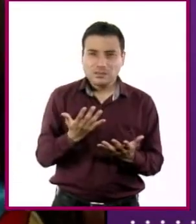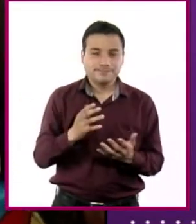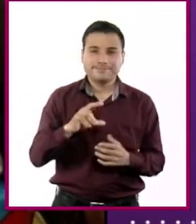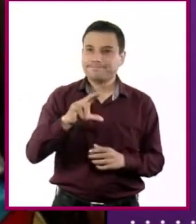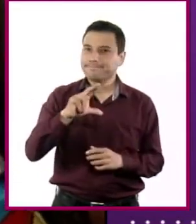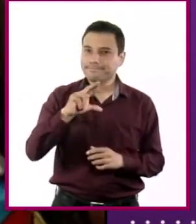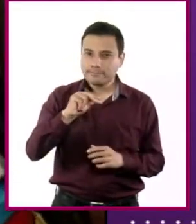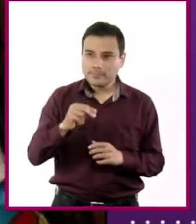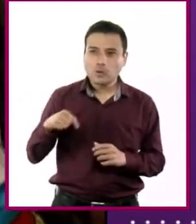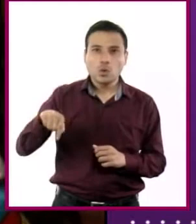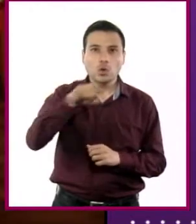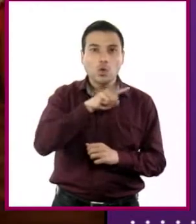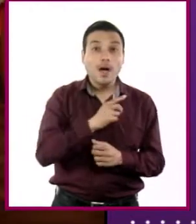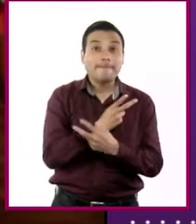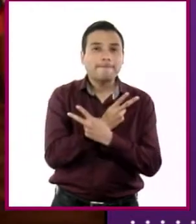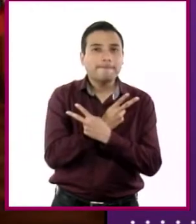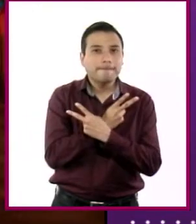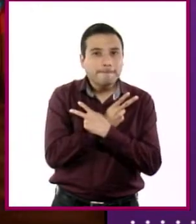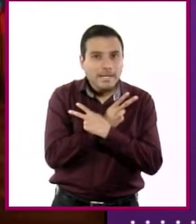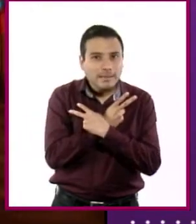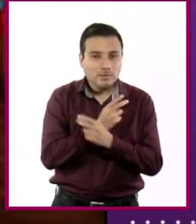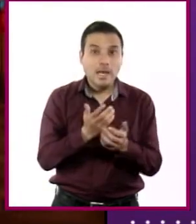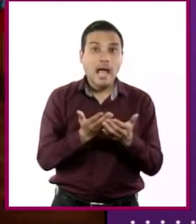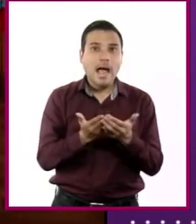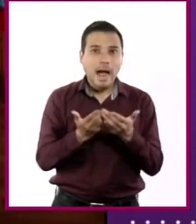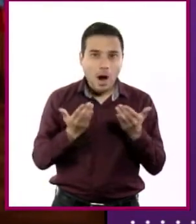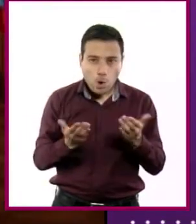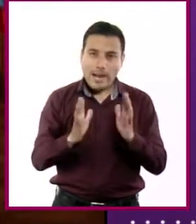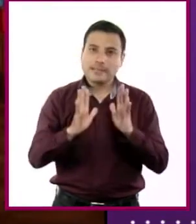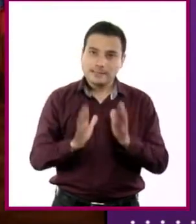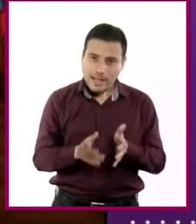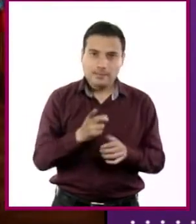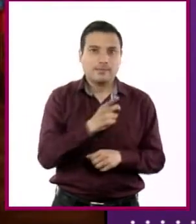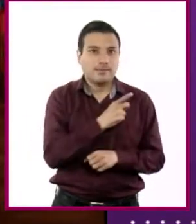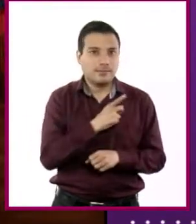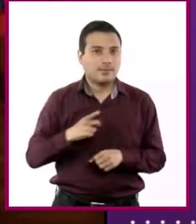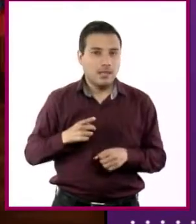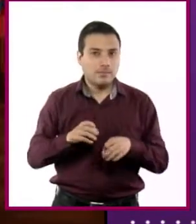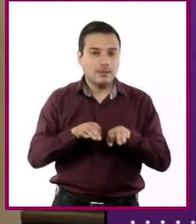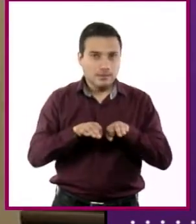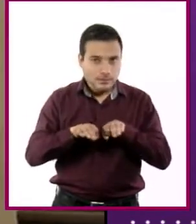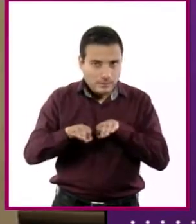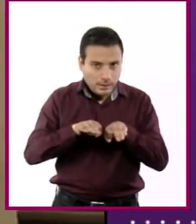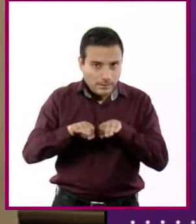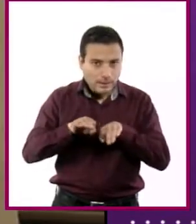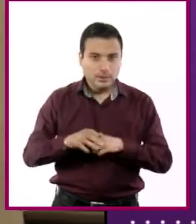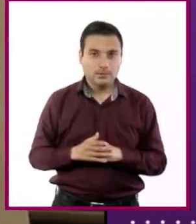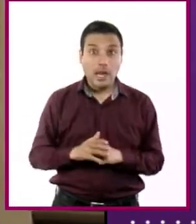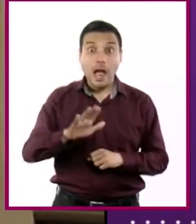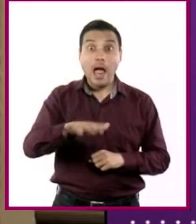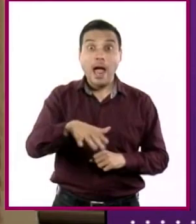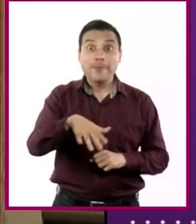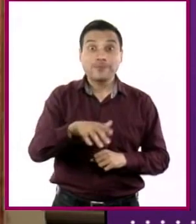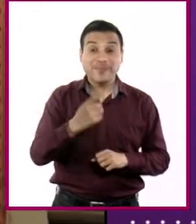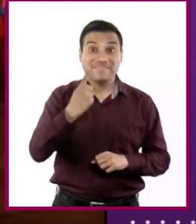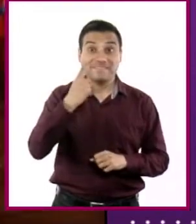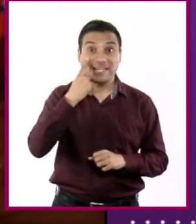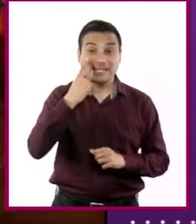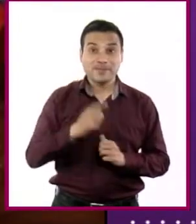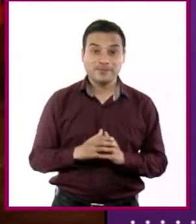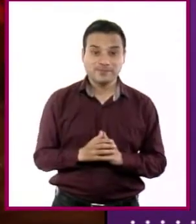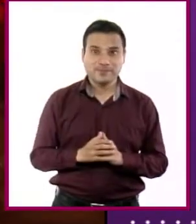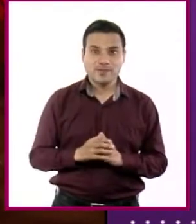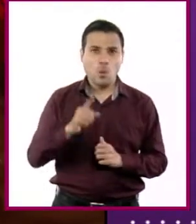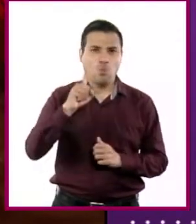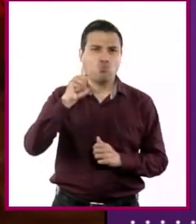en nuestras vacaciones. Es hora de ponerse a trabajar, detectives. ¡Miren! La gran